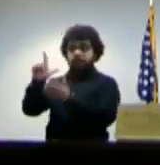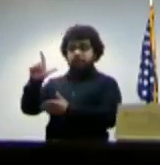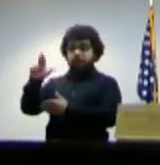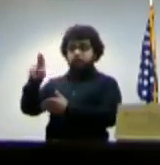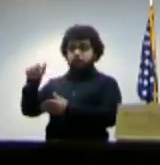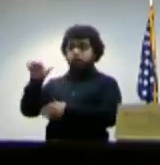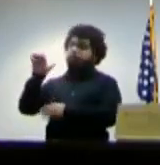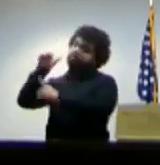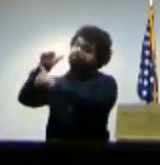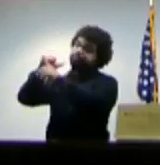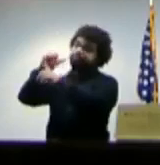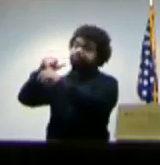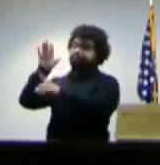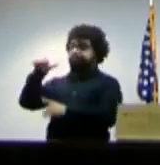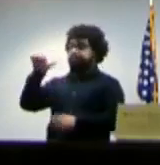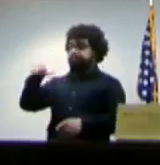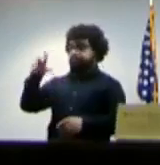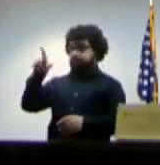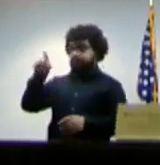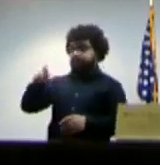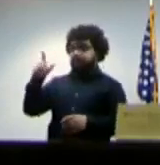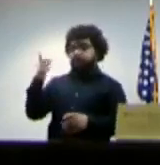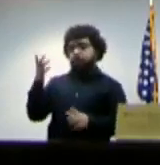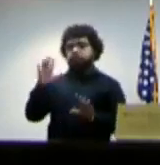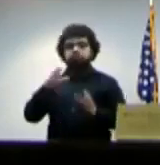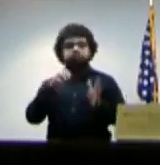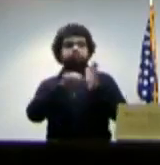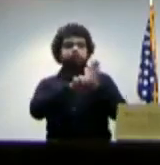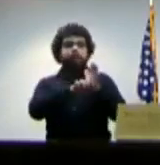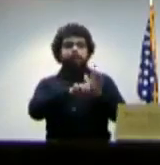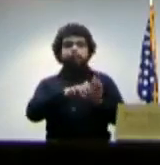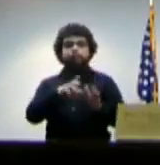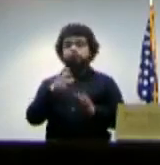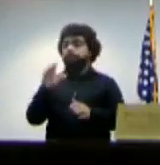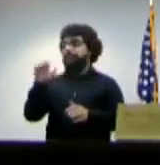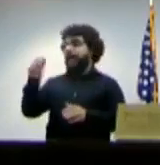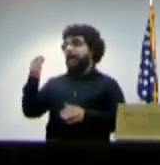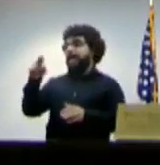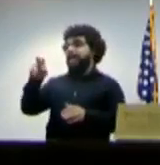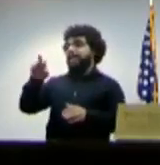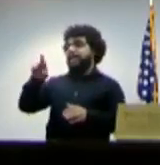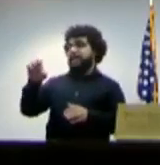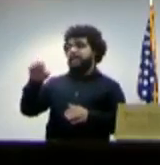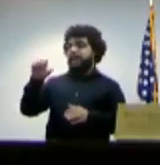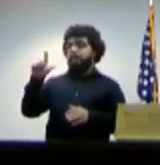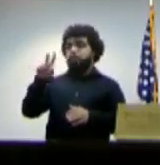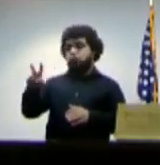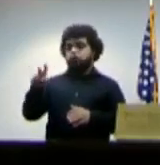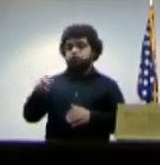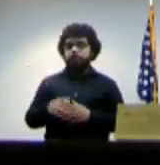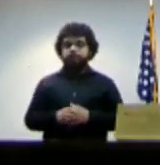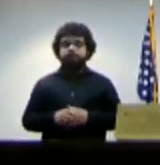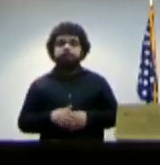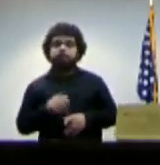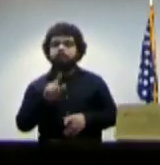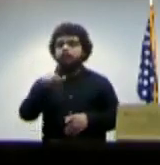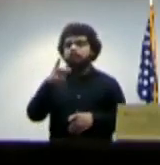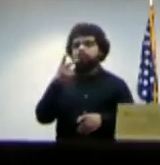nosotros necesitamos, por ejemplo, el caso más reciente, la unidad Aguirre 2. ¿Eso es verbal o eso es, hay una